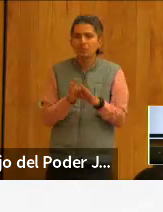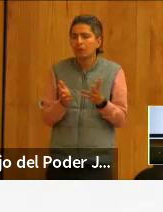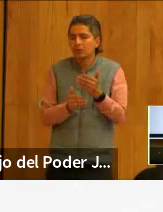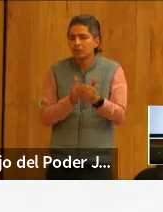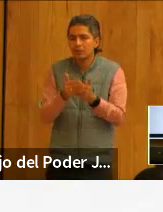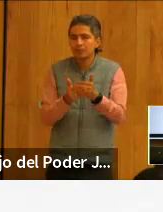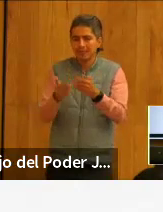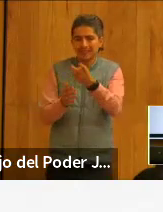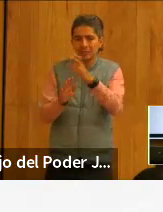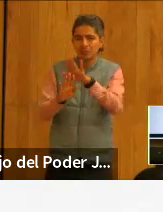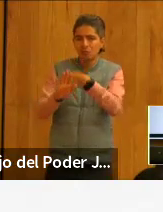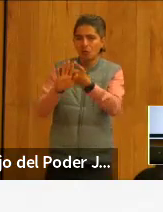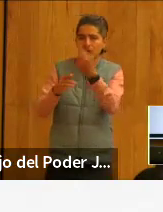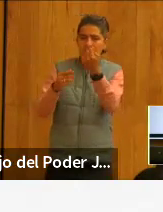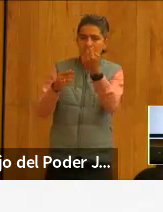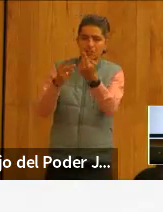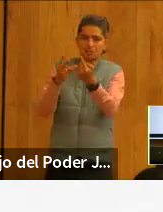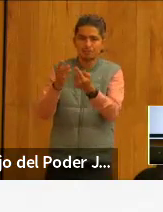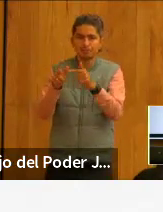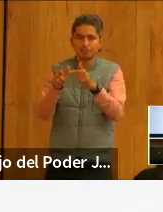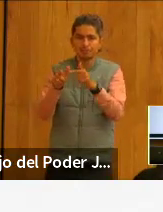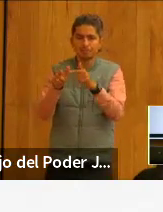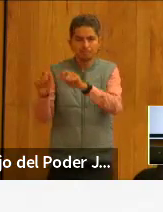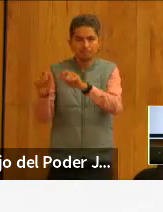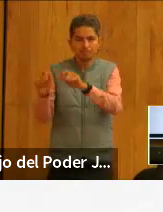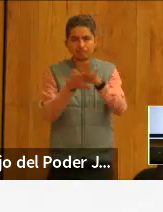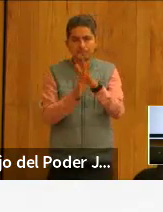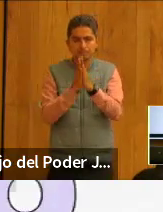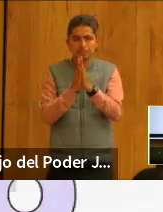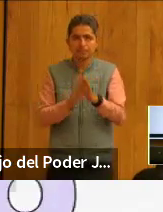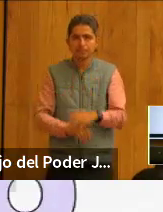desarrolla este tipo de violencia. Siguiente diapositiva, por favor.